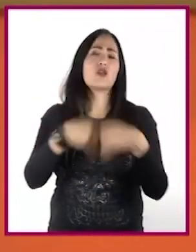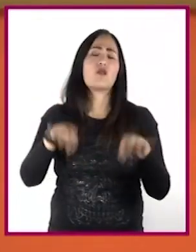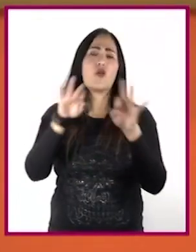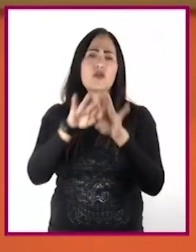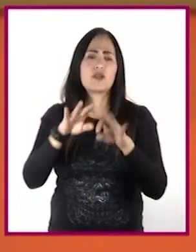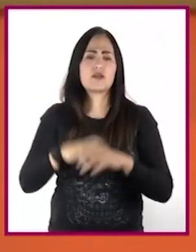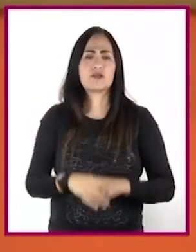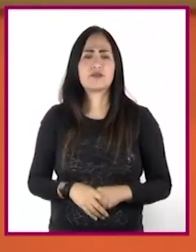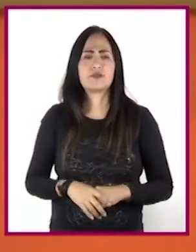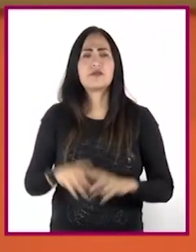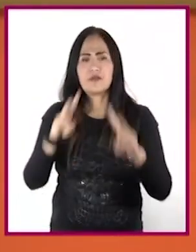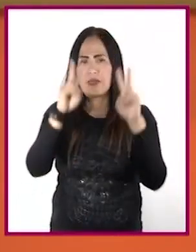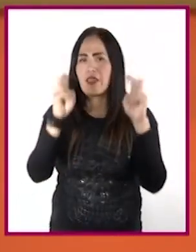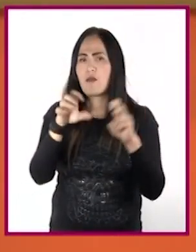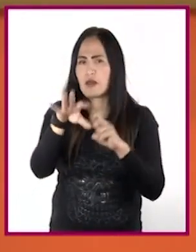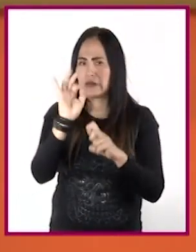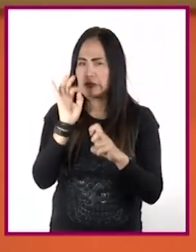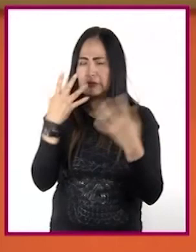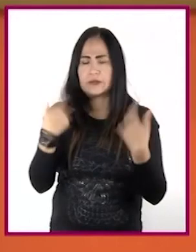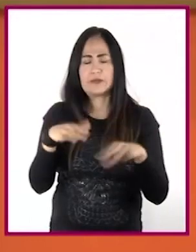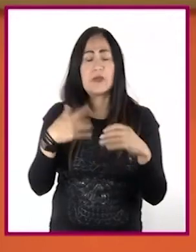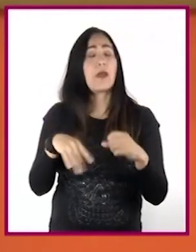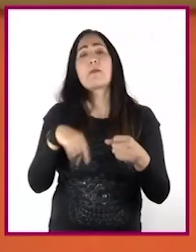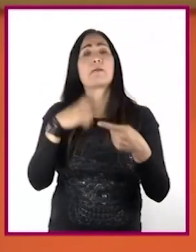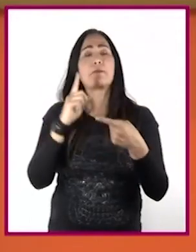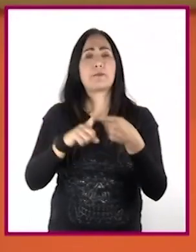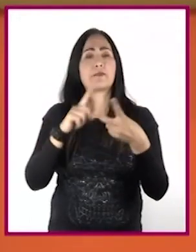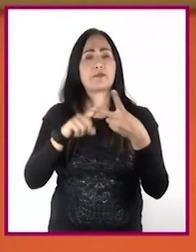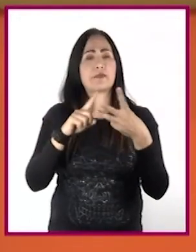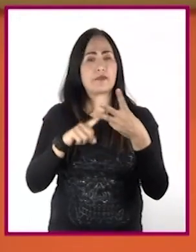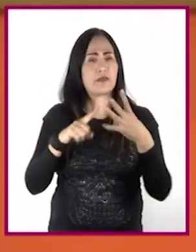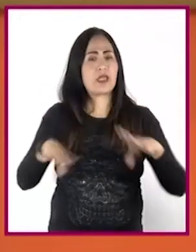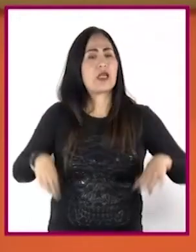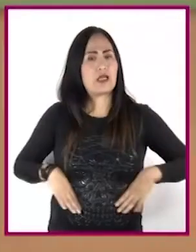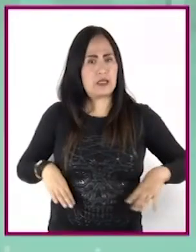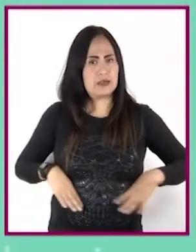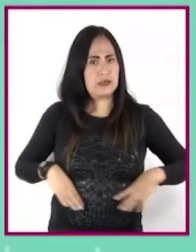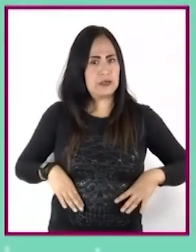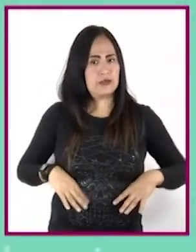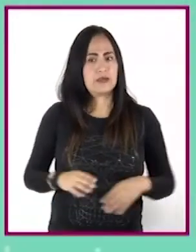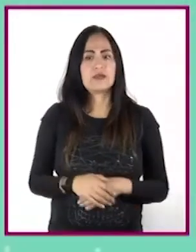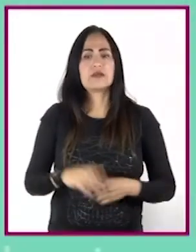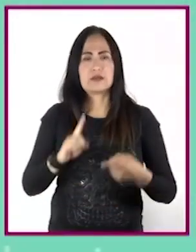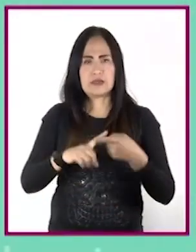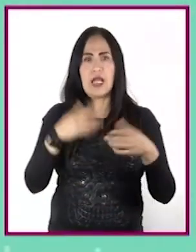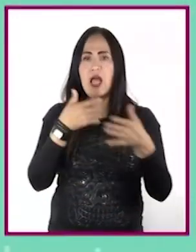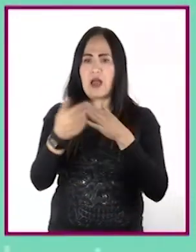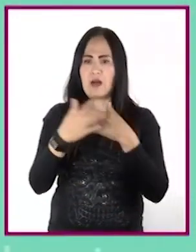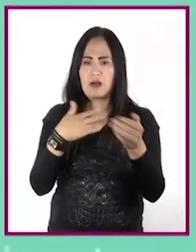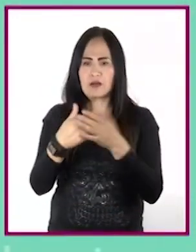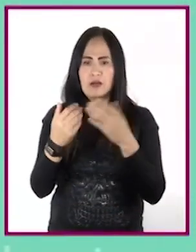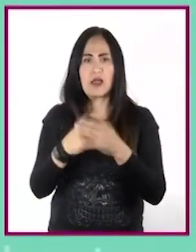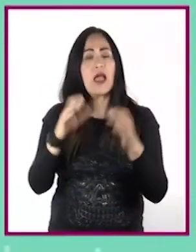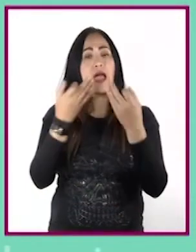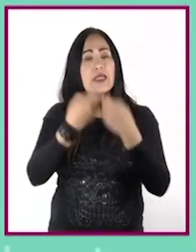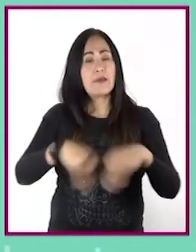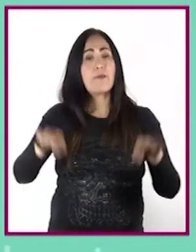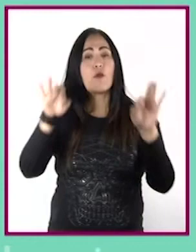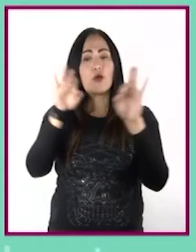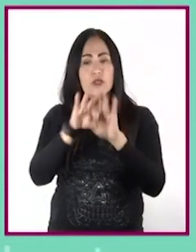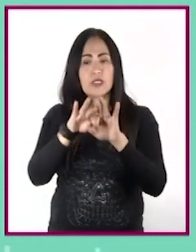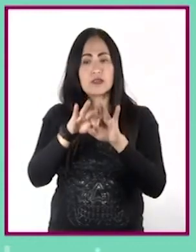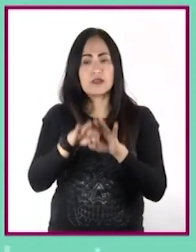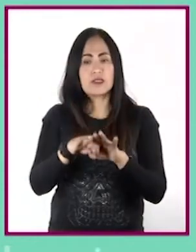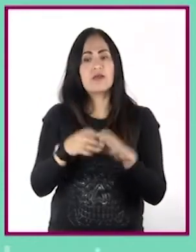opinión. Reiteramos que debe contar con las siguientes características: actualidad, relevancia